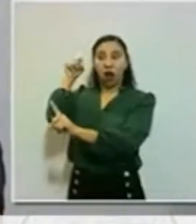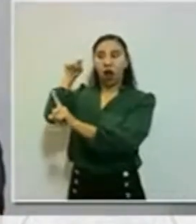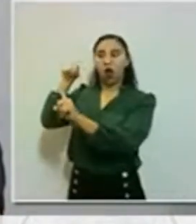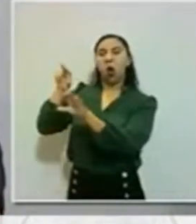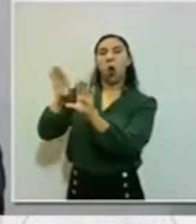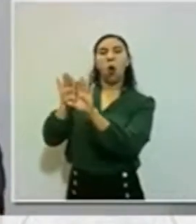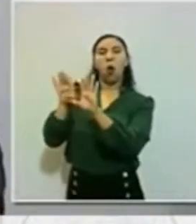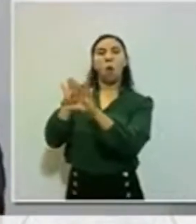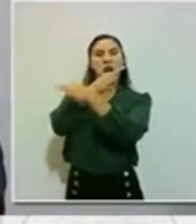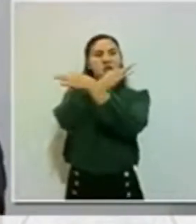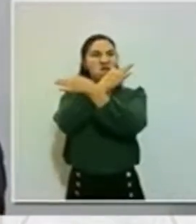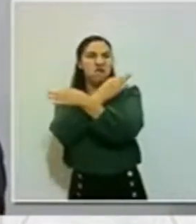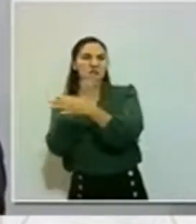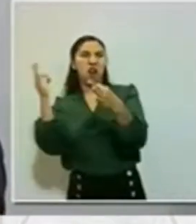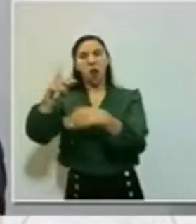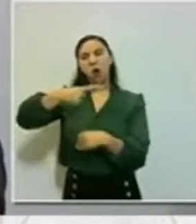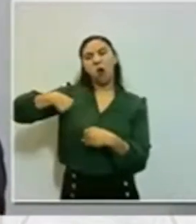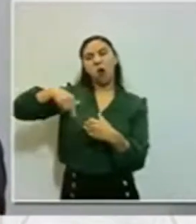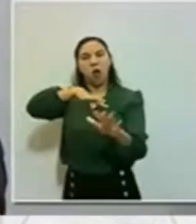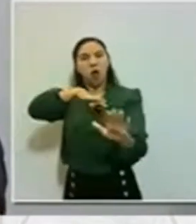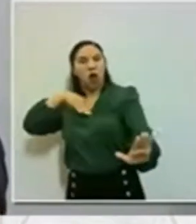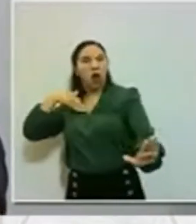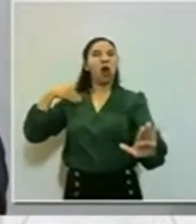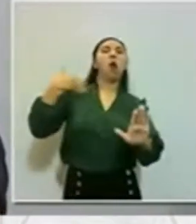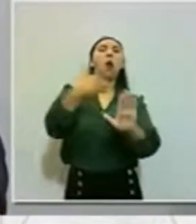contra el narcotráfico,